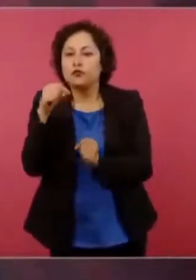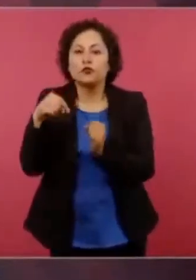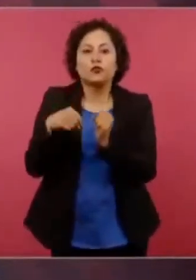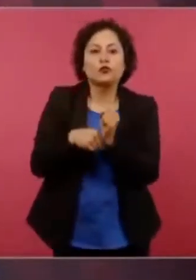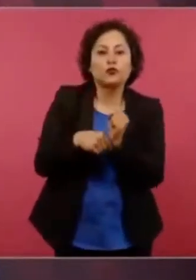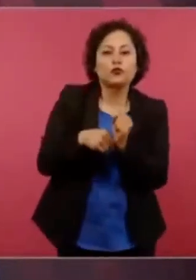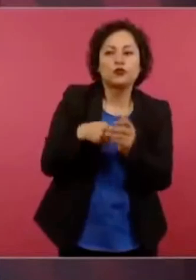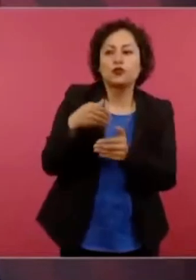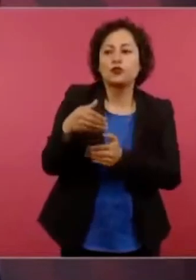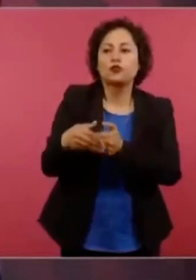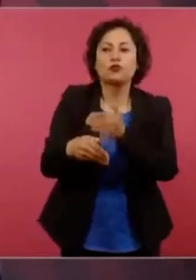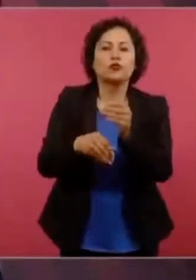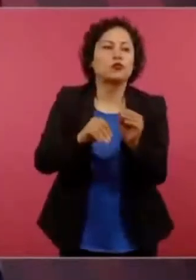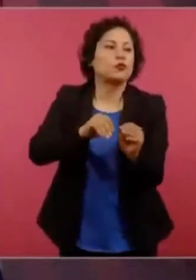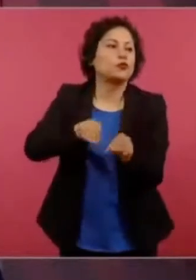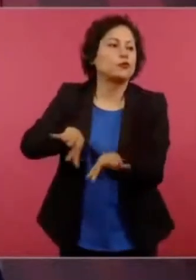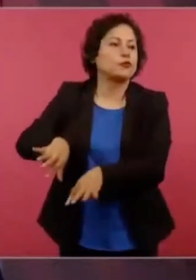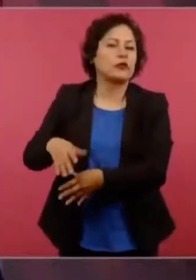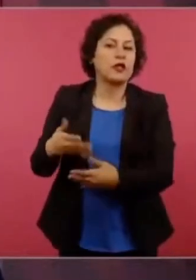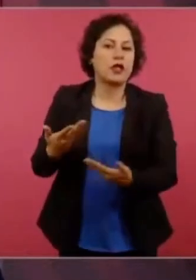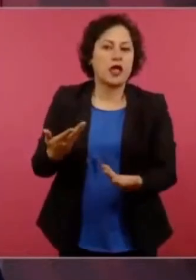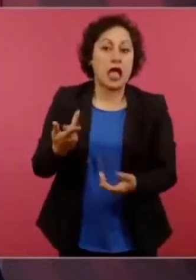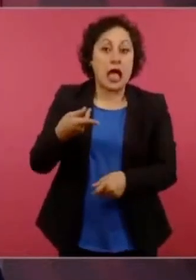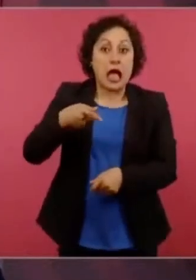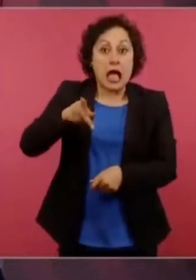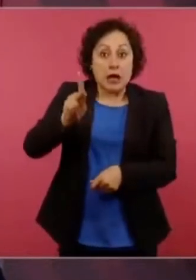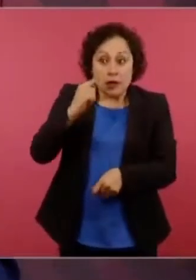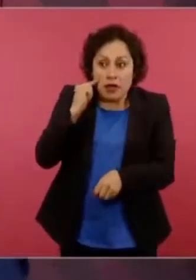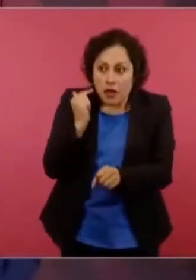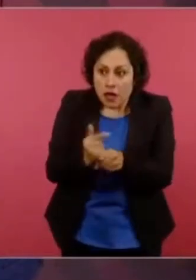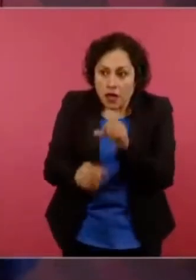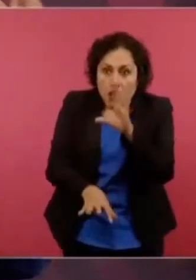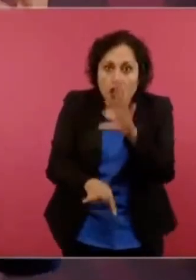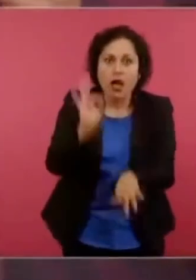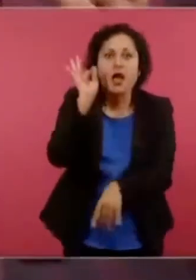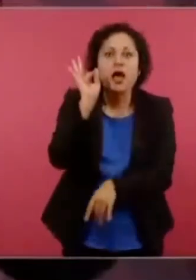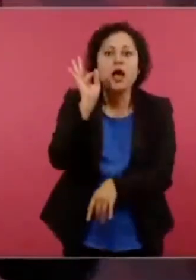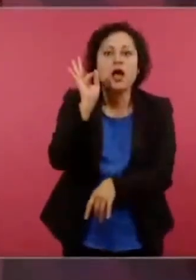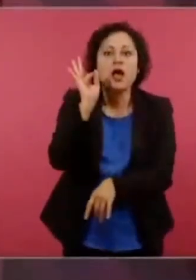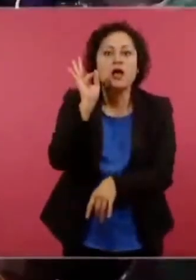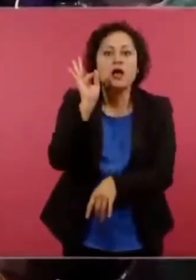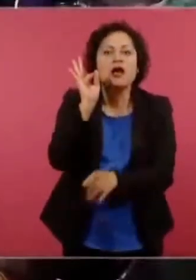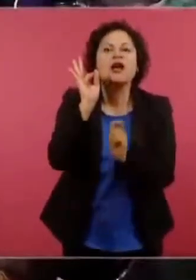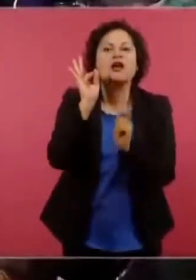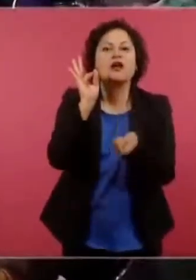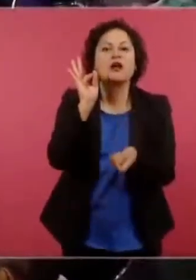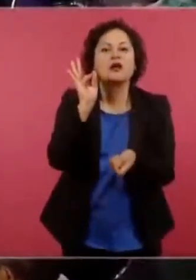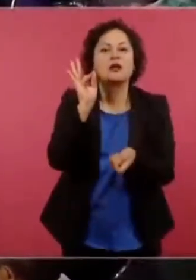Si los cachan,